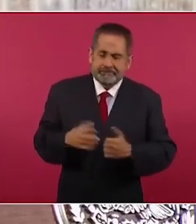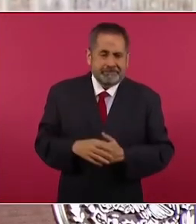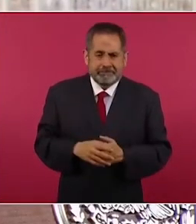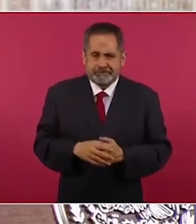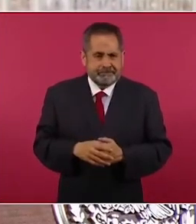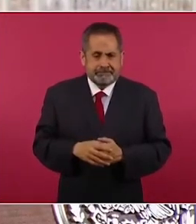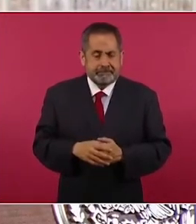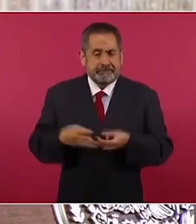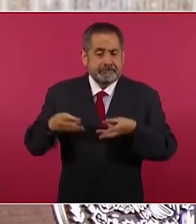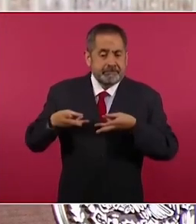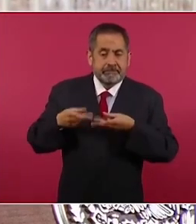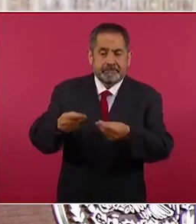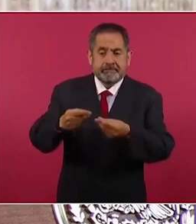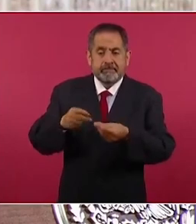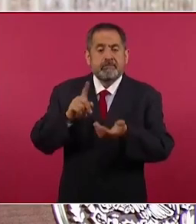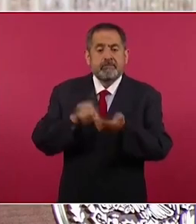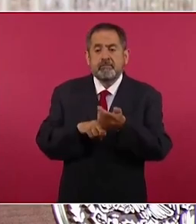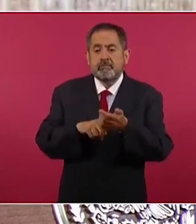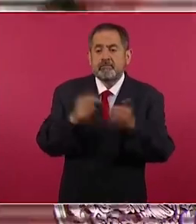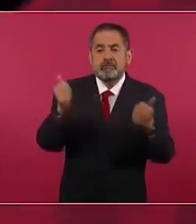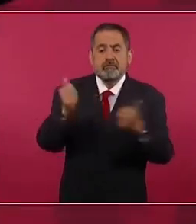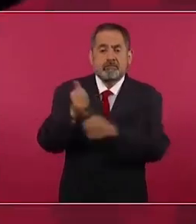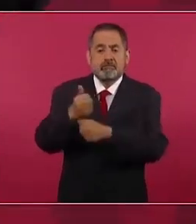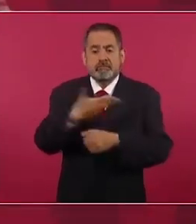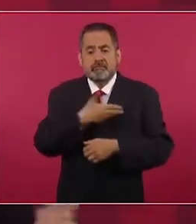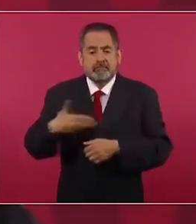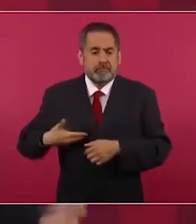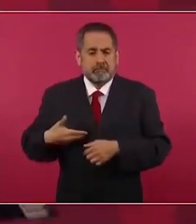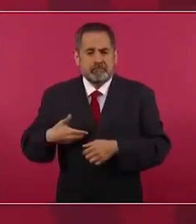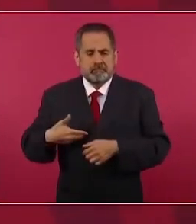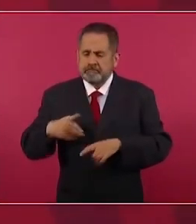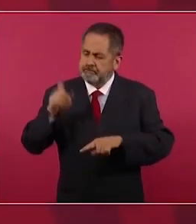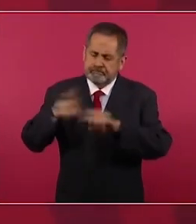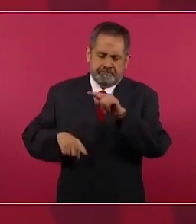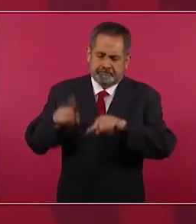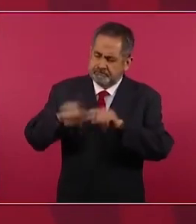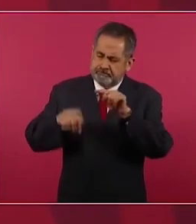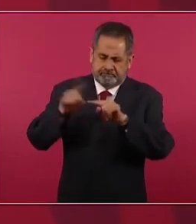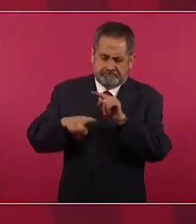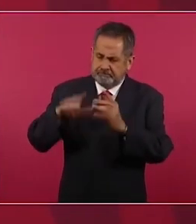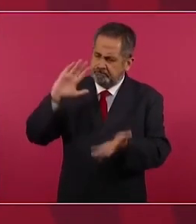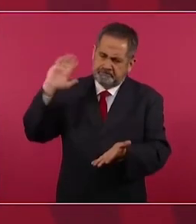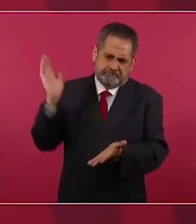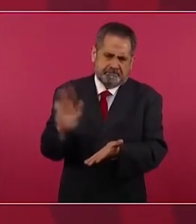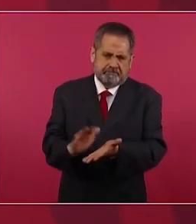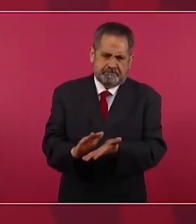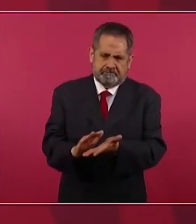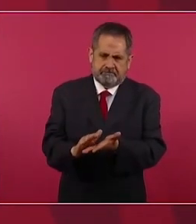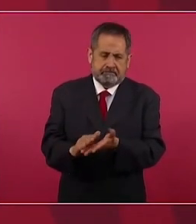Pero como el gasto de publicidad dependía del Ejecutivo, pues se hizo un ajuste.